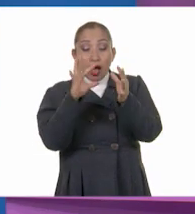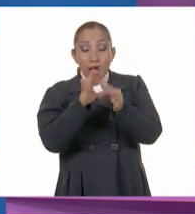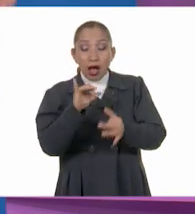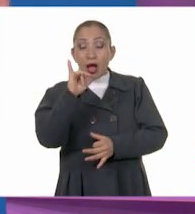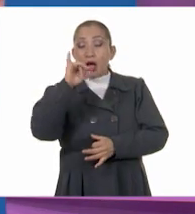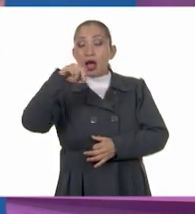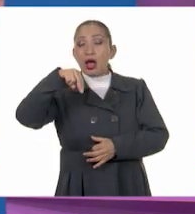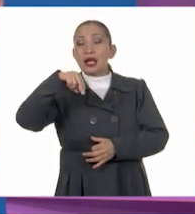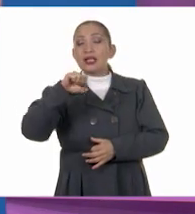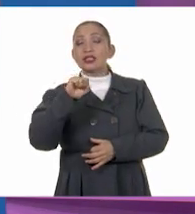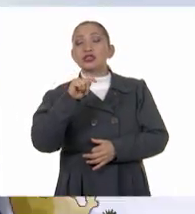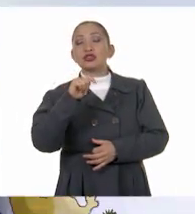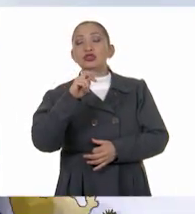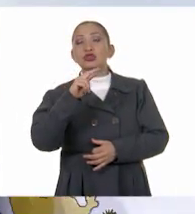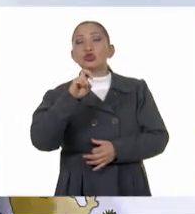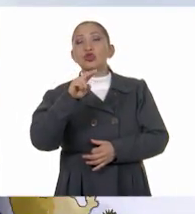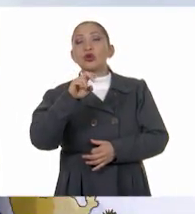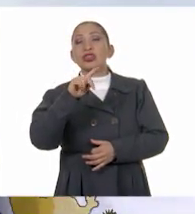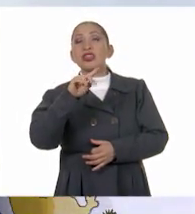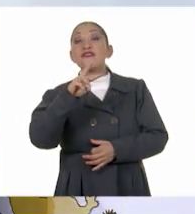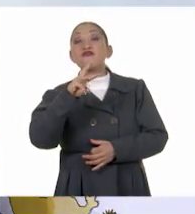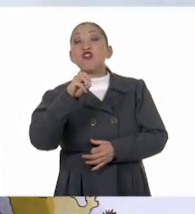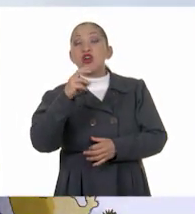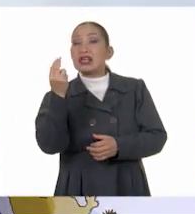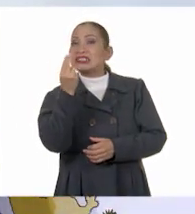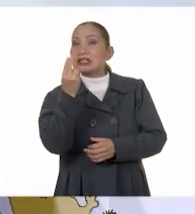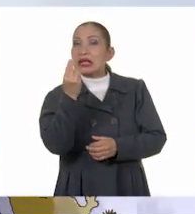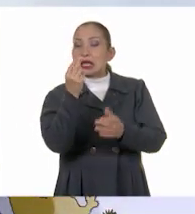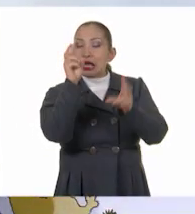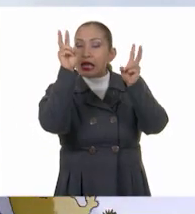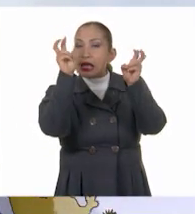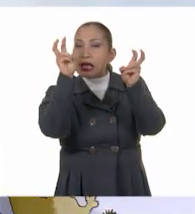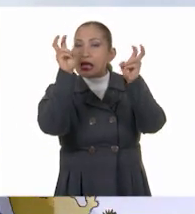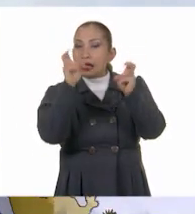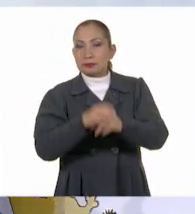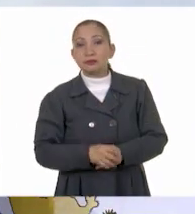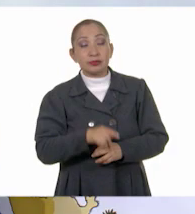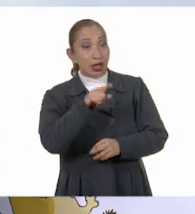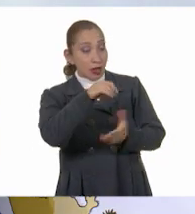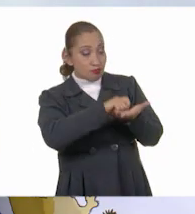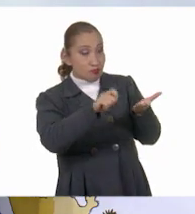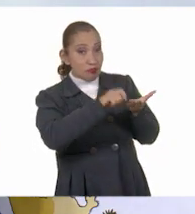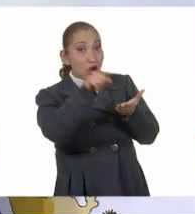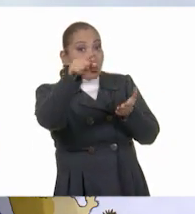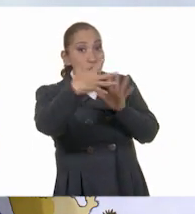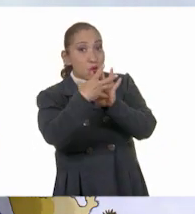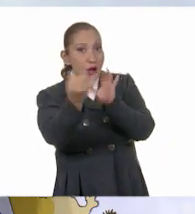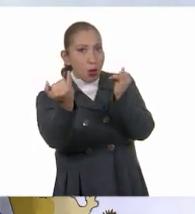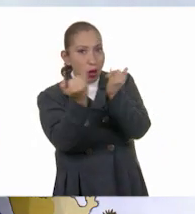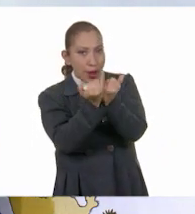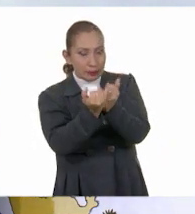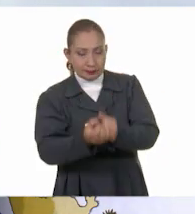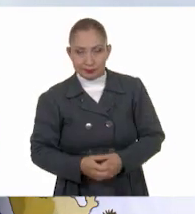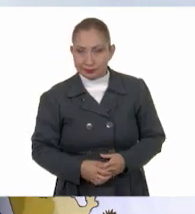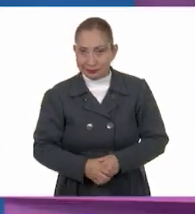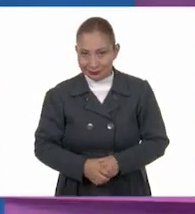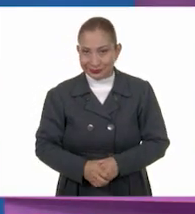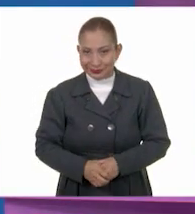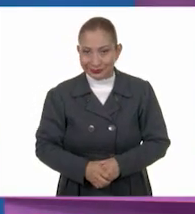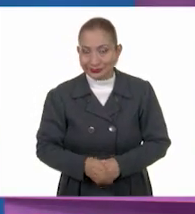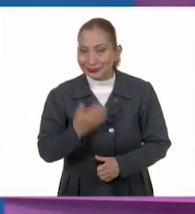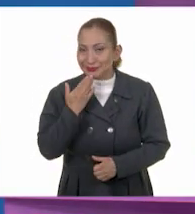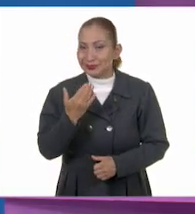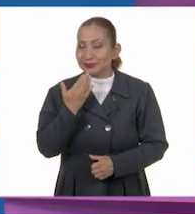un título. Pues lo vamos a ir escribiendo. Y ustedes en casita vayan escribiendo también. Uh-huh. Muy